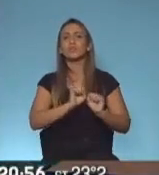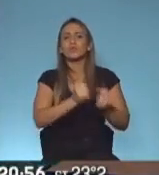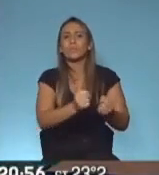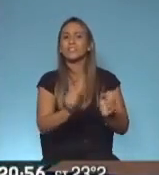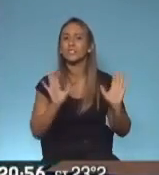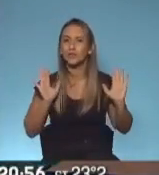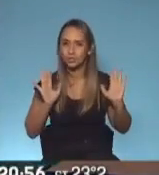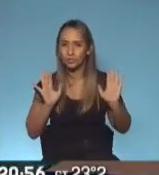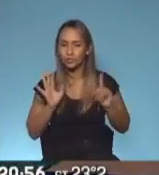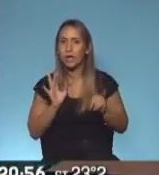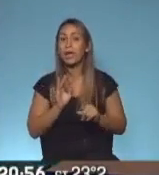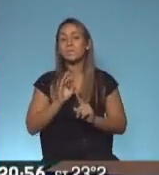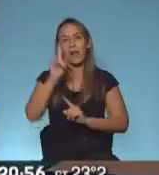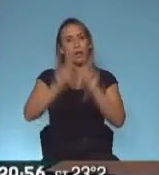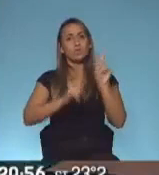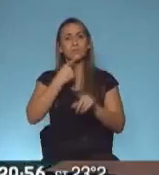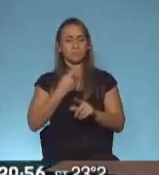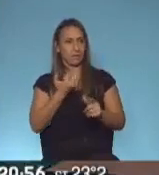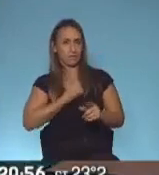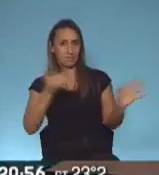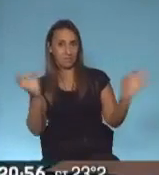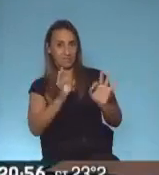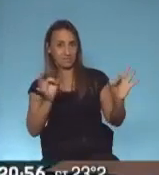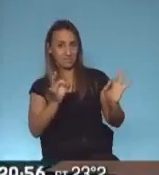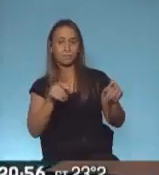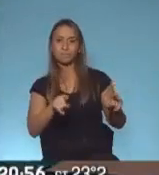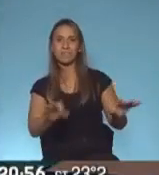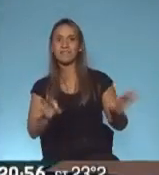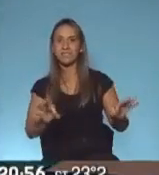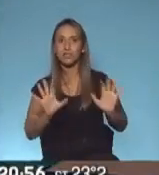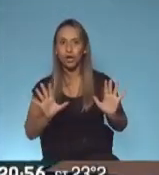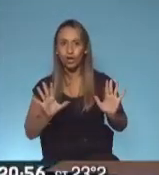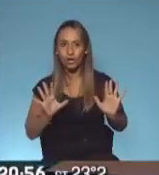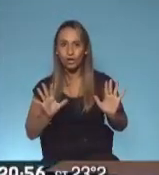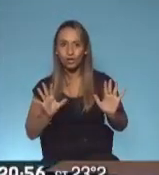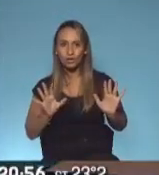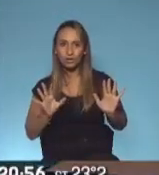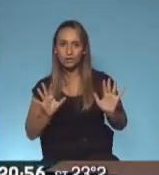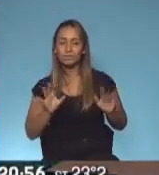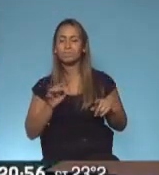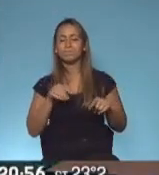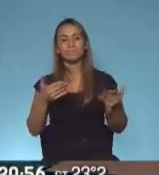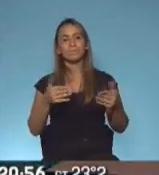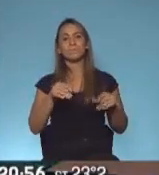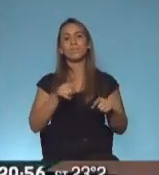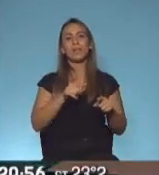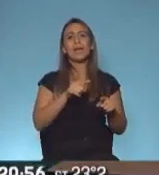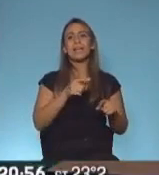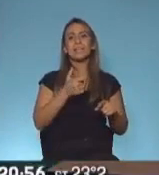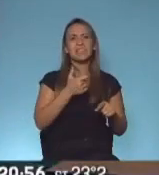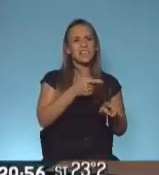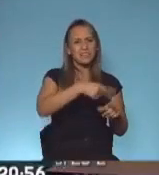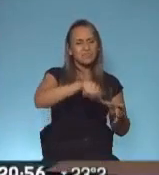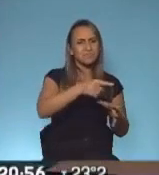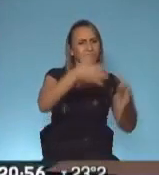los empleados. Entonces alguno con eso ya puede tener suficiente dato como para decir, ¿era una cantidad de despidos lo que querían hacer